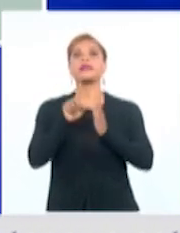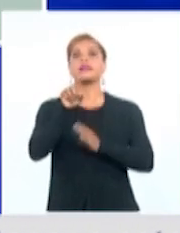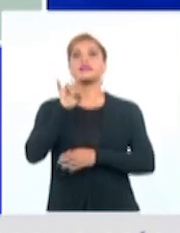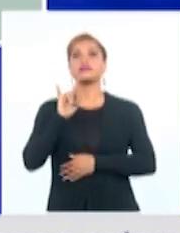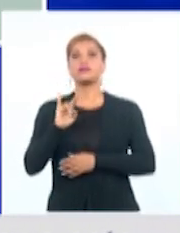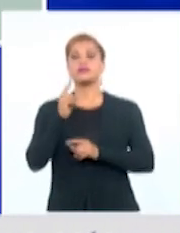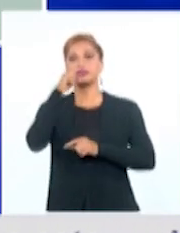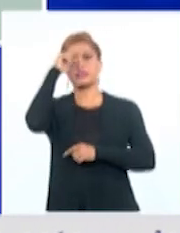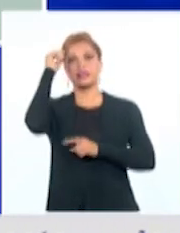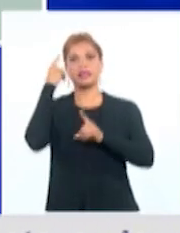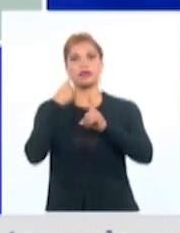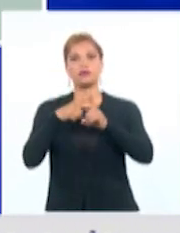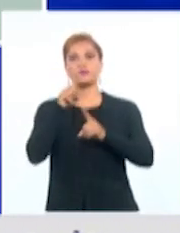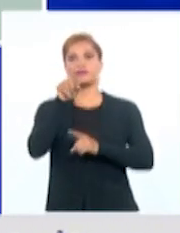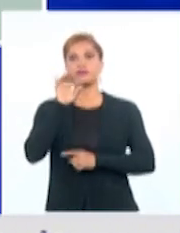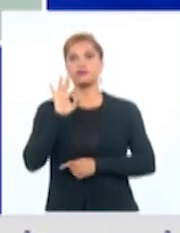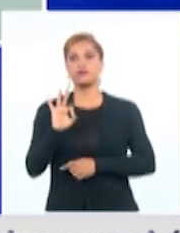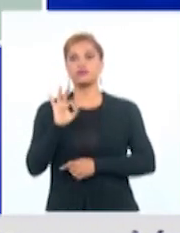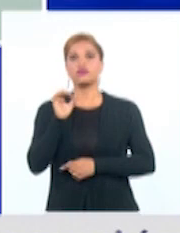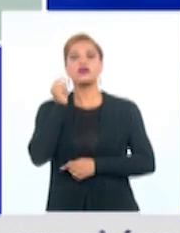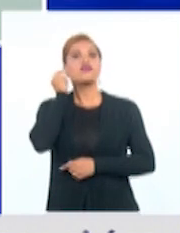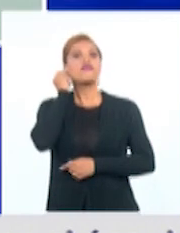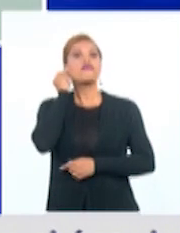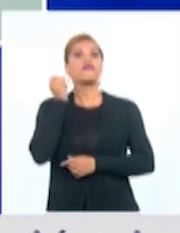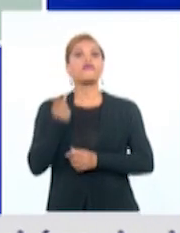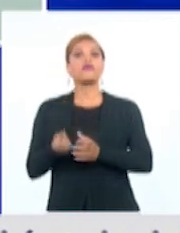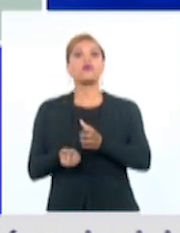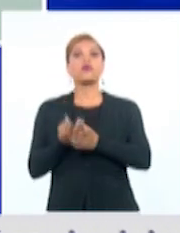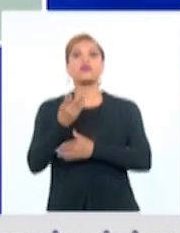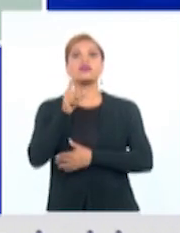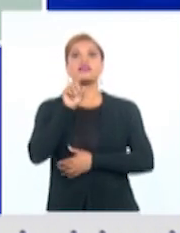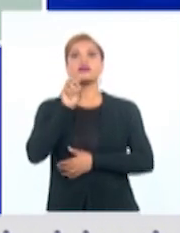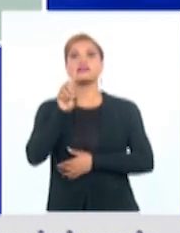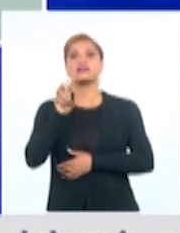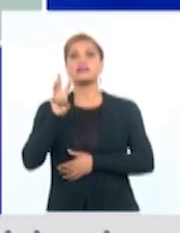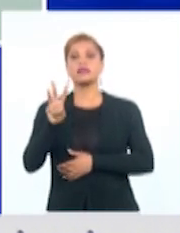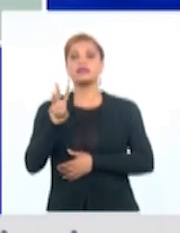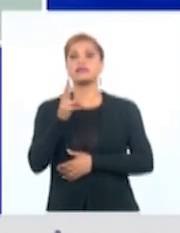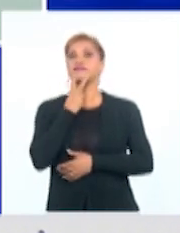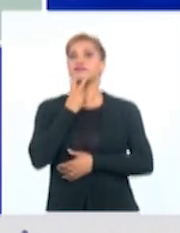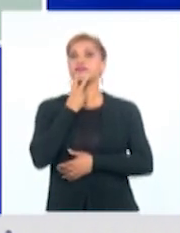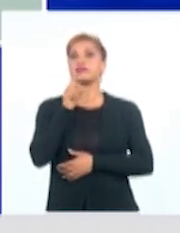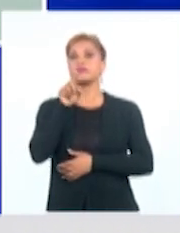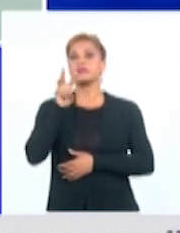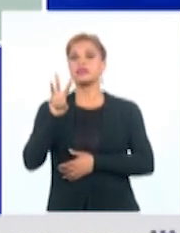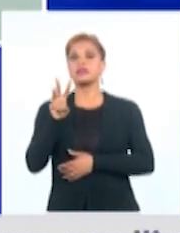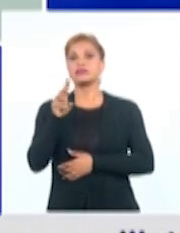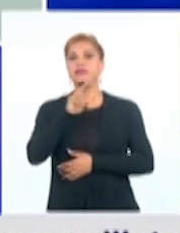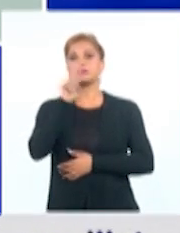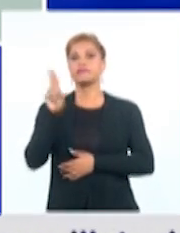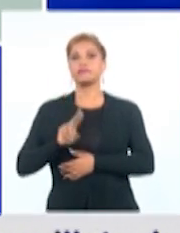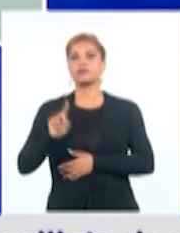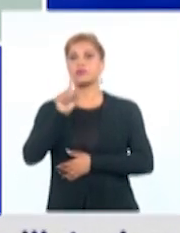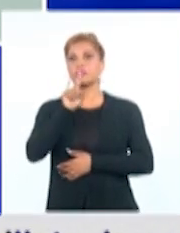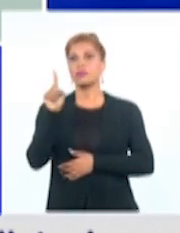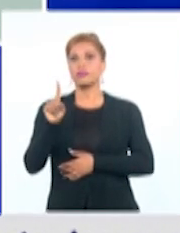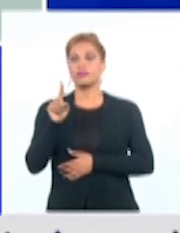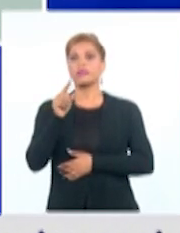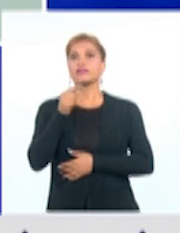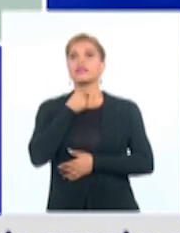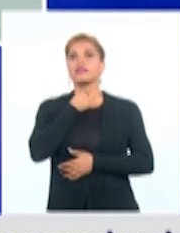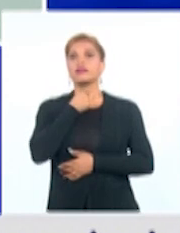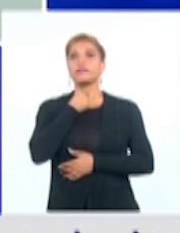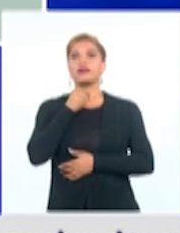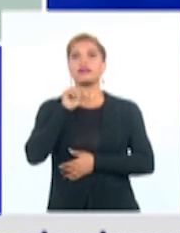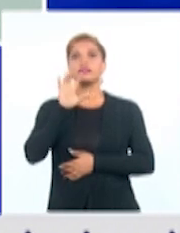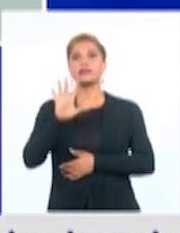Santa Cruz del Sur 18, Florida, al igual que Vertientes 13, Sibanicú 11, Sierra de Cubita 7,